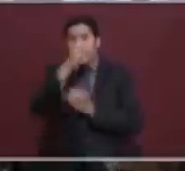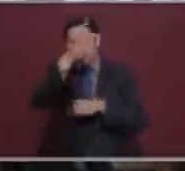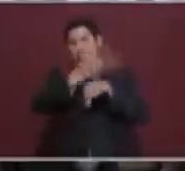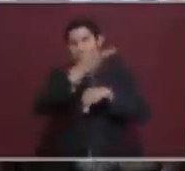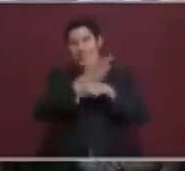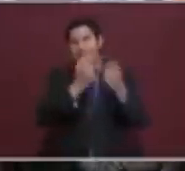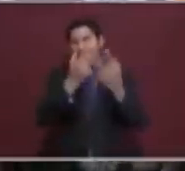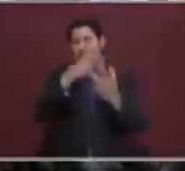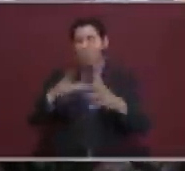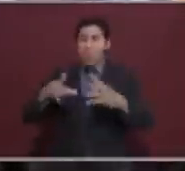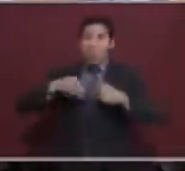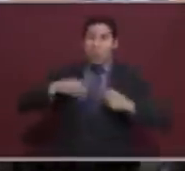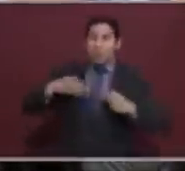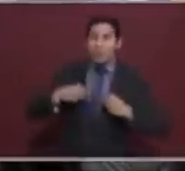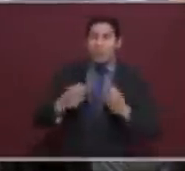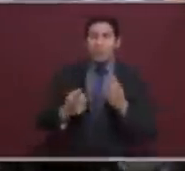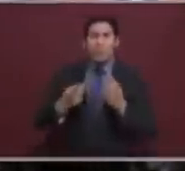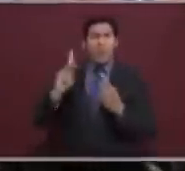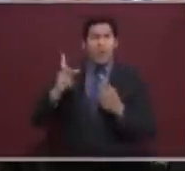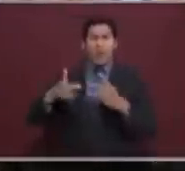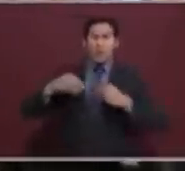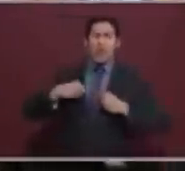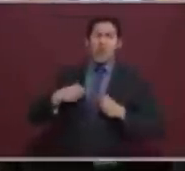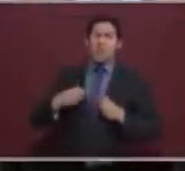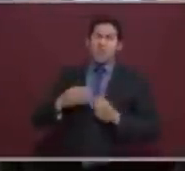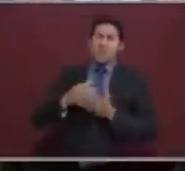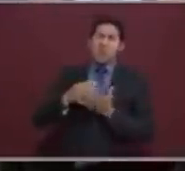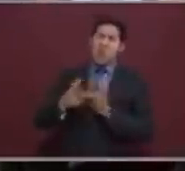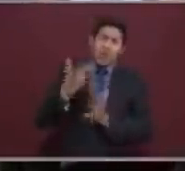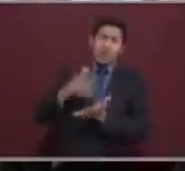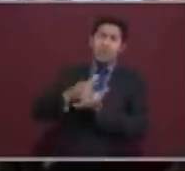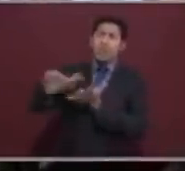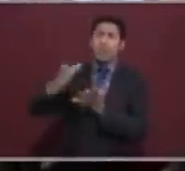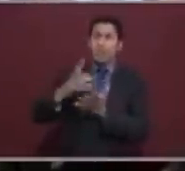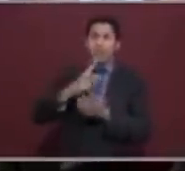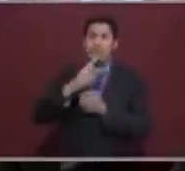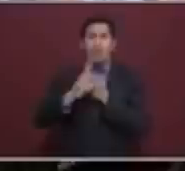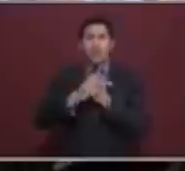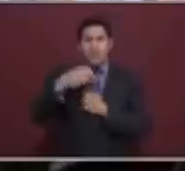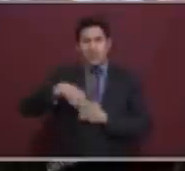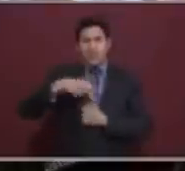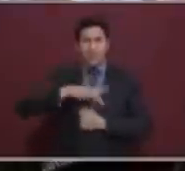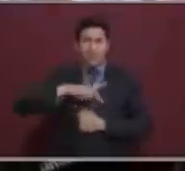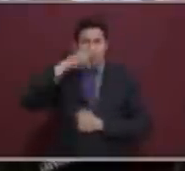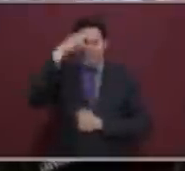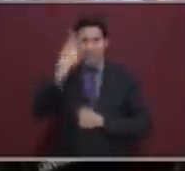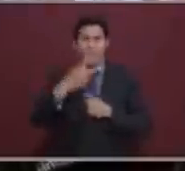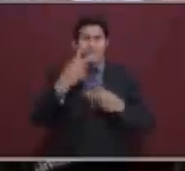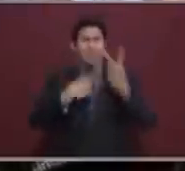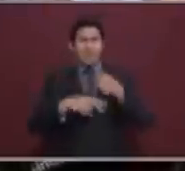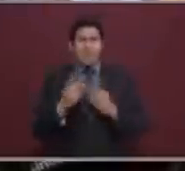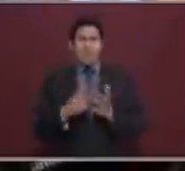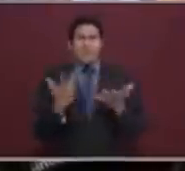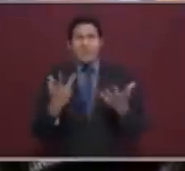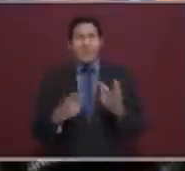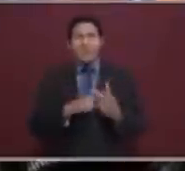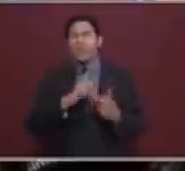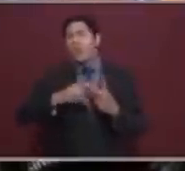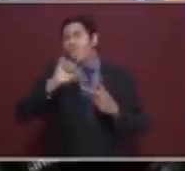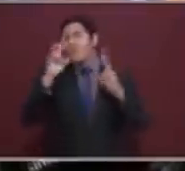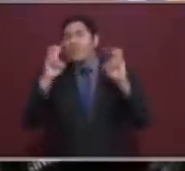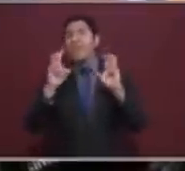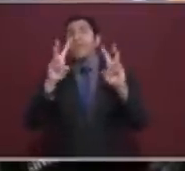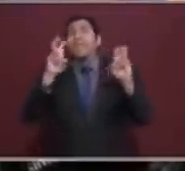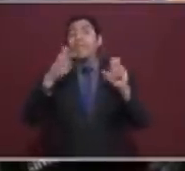ahora están siendo regresado a nuestro país entonces qué opinión hay sobre eso y un segundo tema el de la gasolina ya está más cara que en